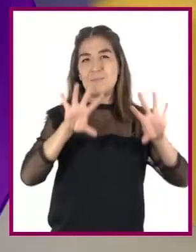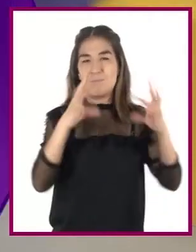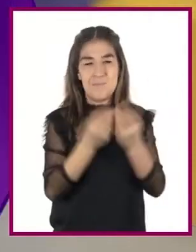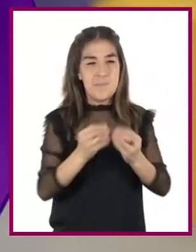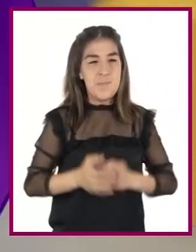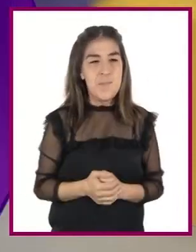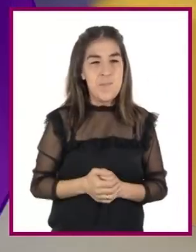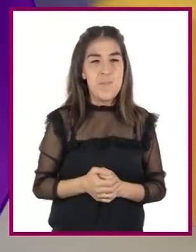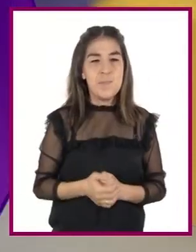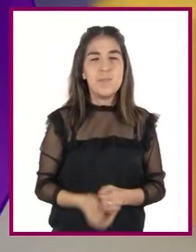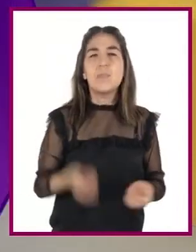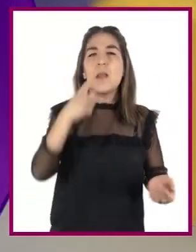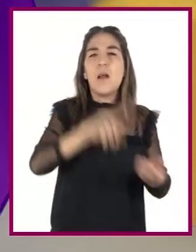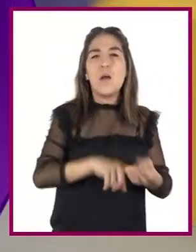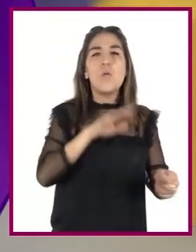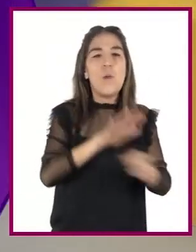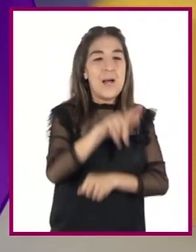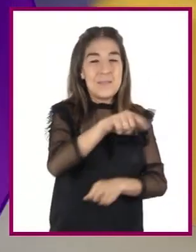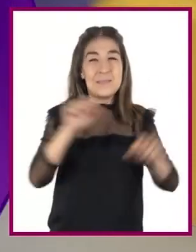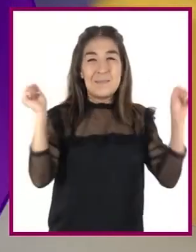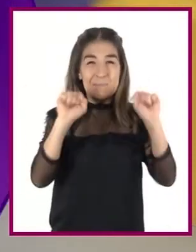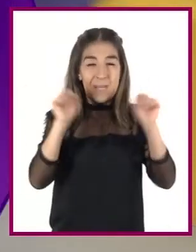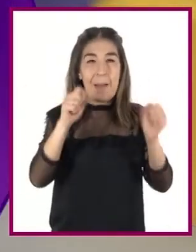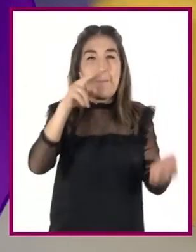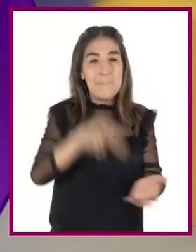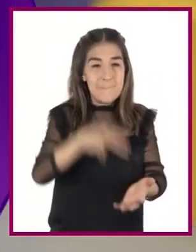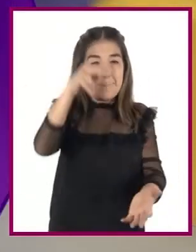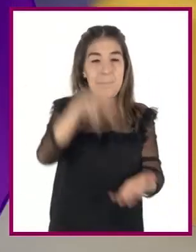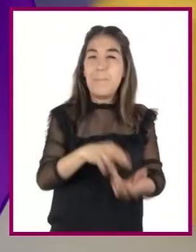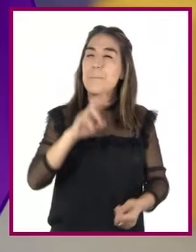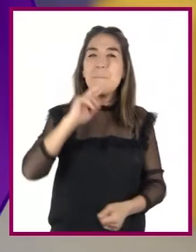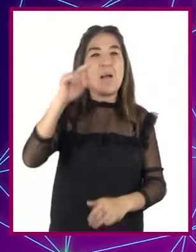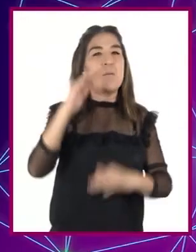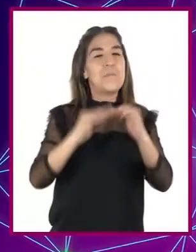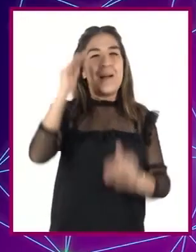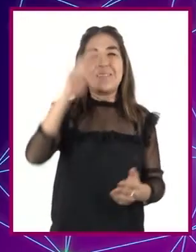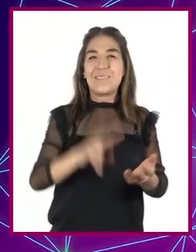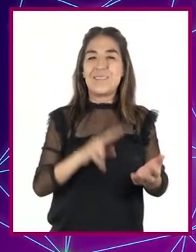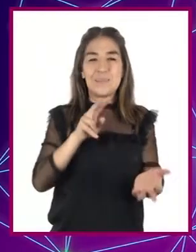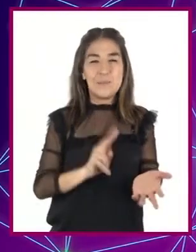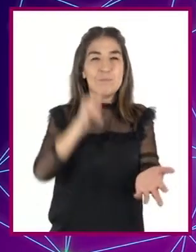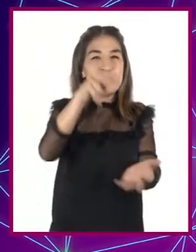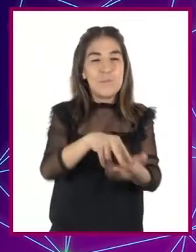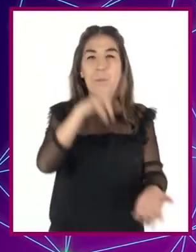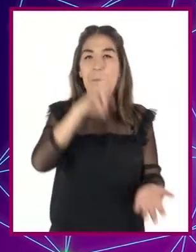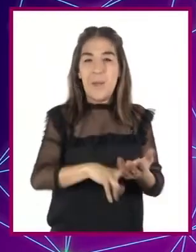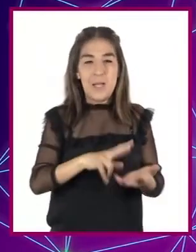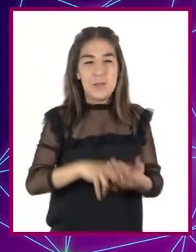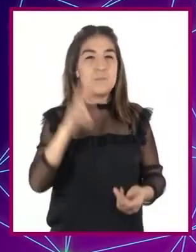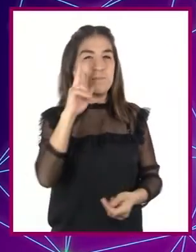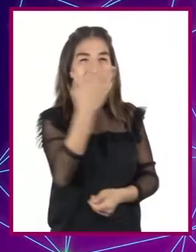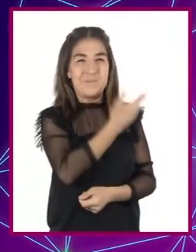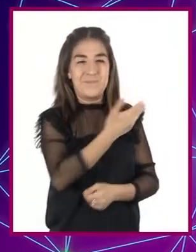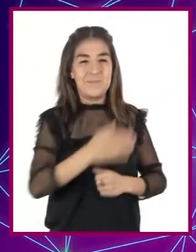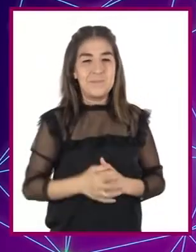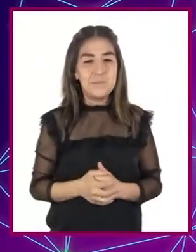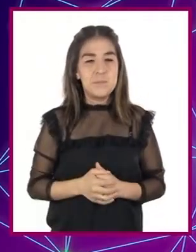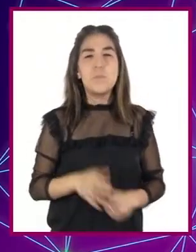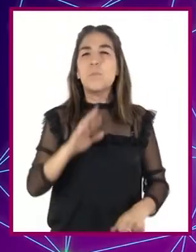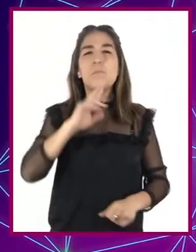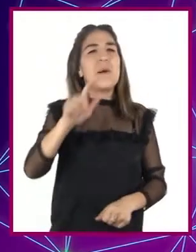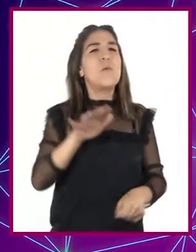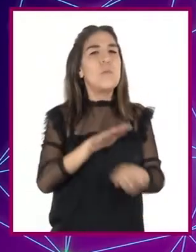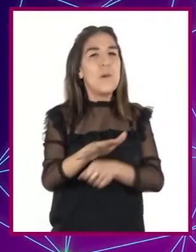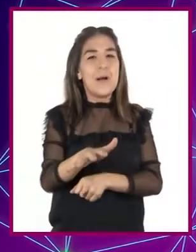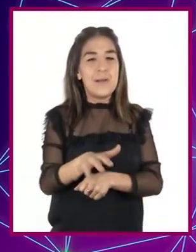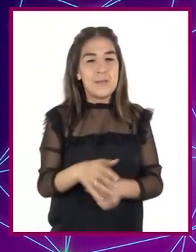¿En qué intervalo se sitúan los atletas que registraron el mejor salto? Como se observa en el histograma, el mejor salto se